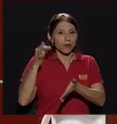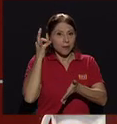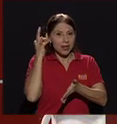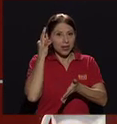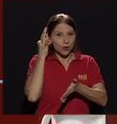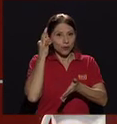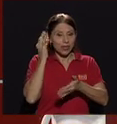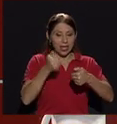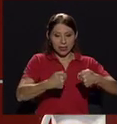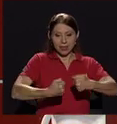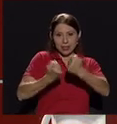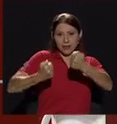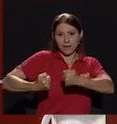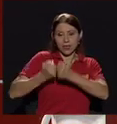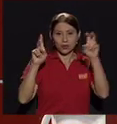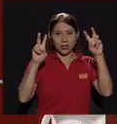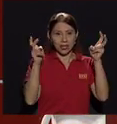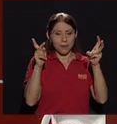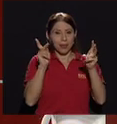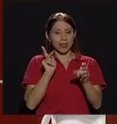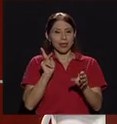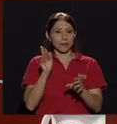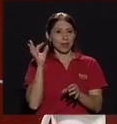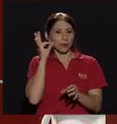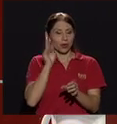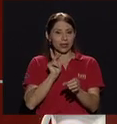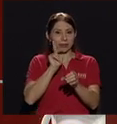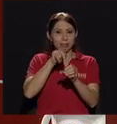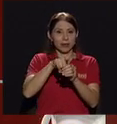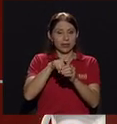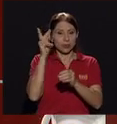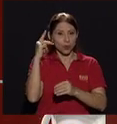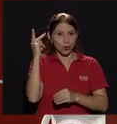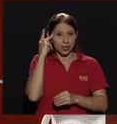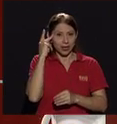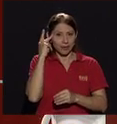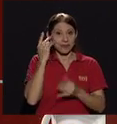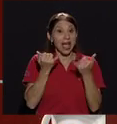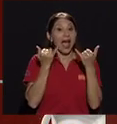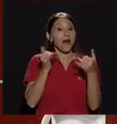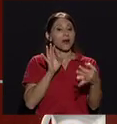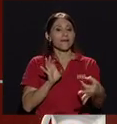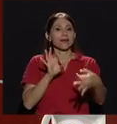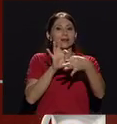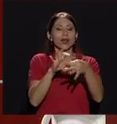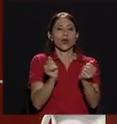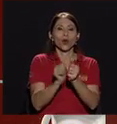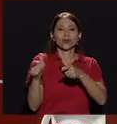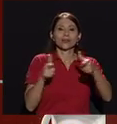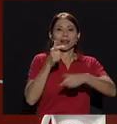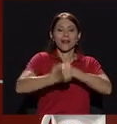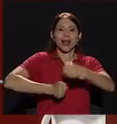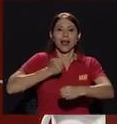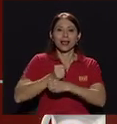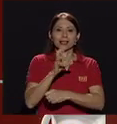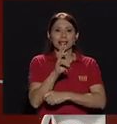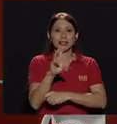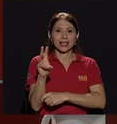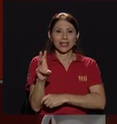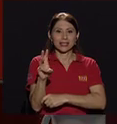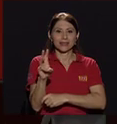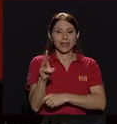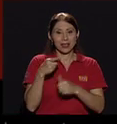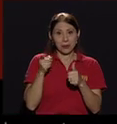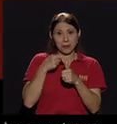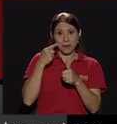y desafíos en materia de participación política que tenemos las mujeres, en el marco precisamente del aniversario número